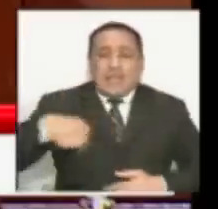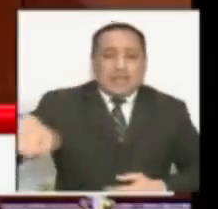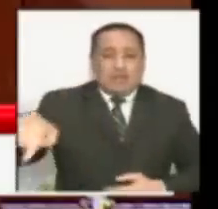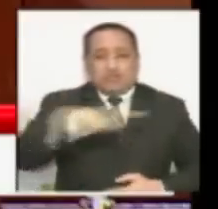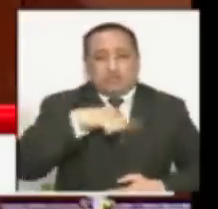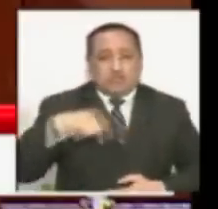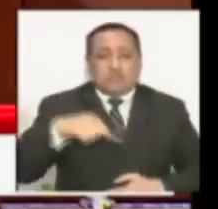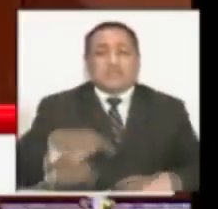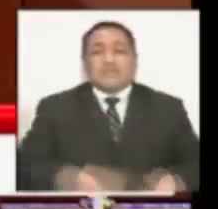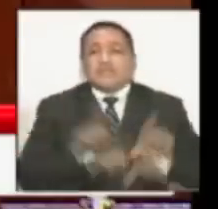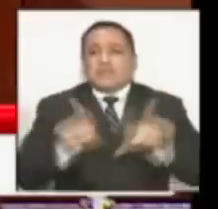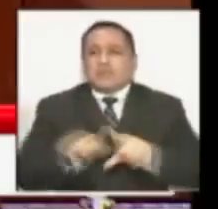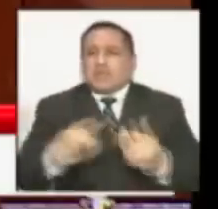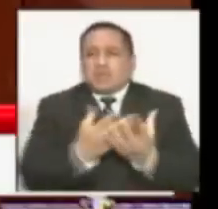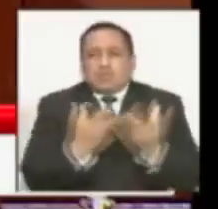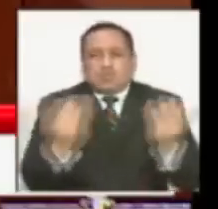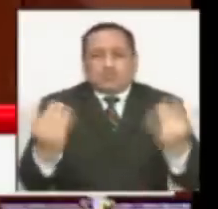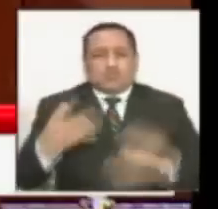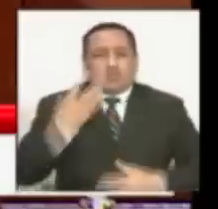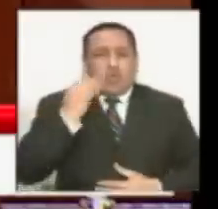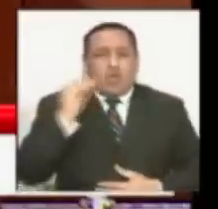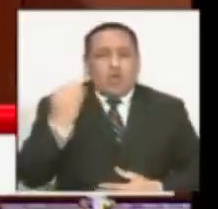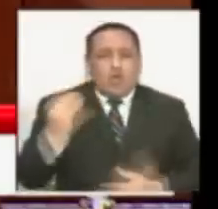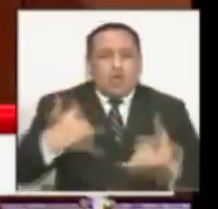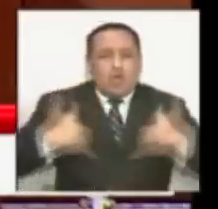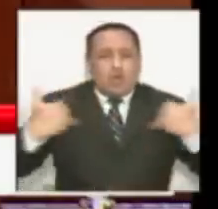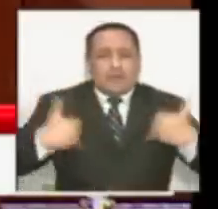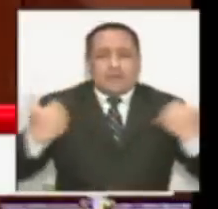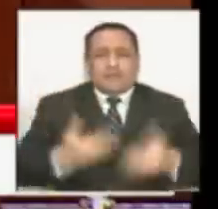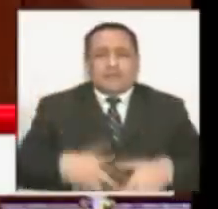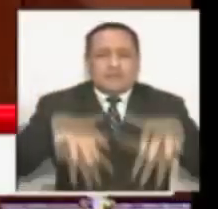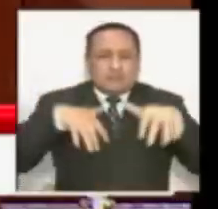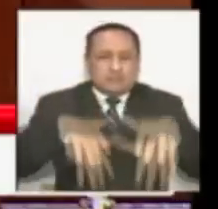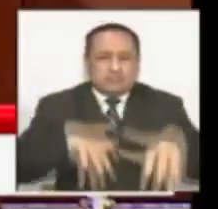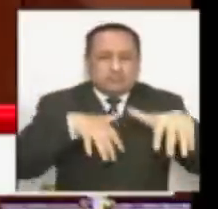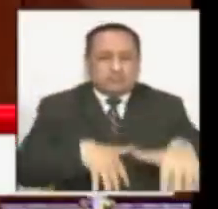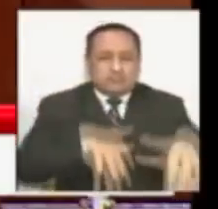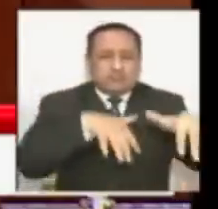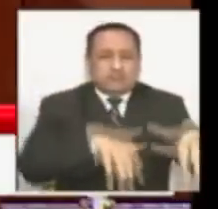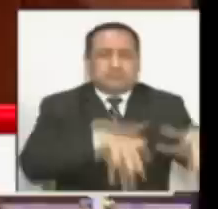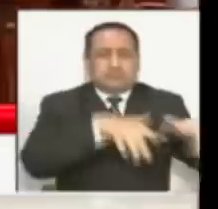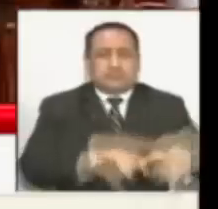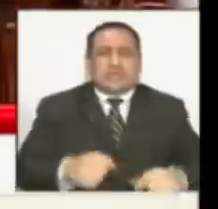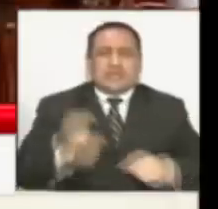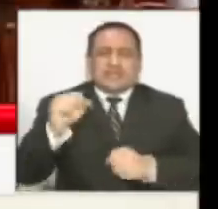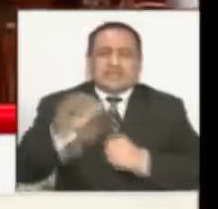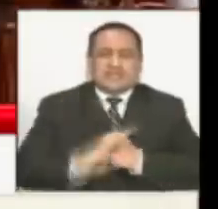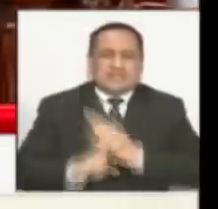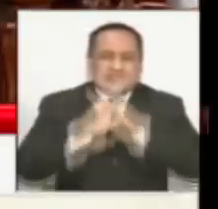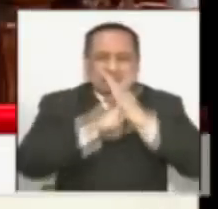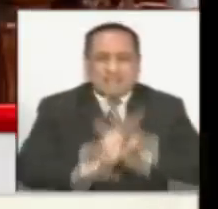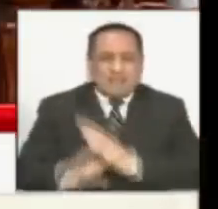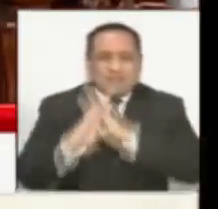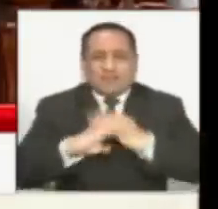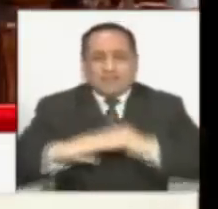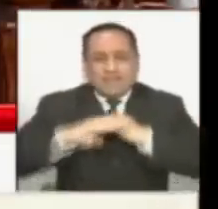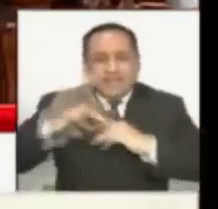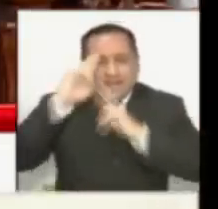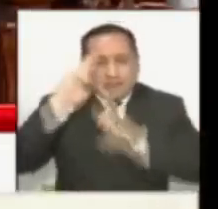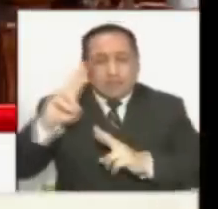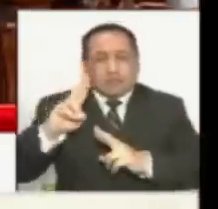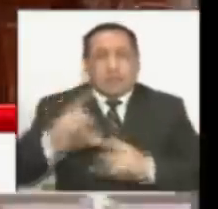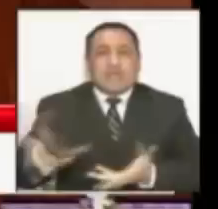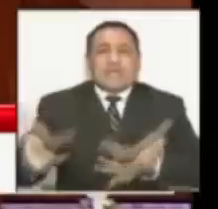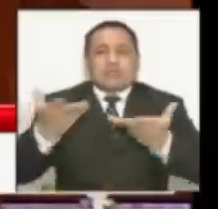ellos, y a todos los jóvenes que marcharon por defender la democracia y que nos hicieron